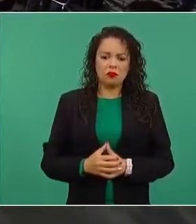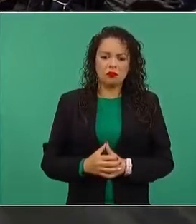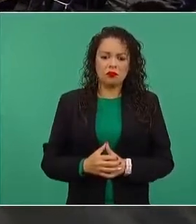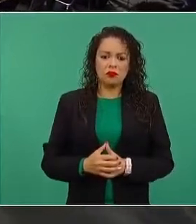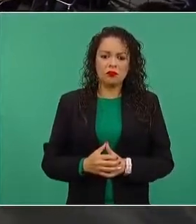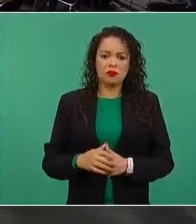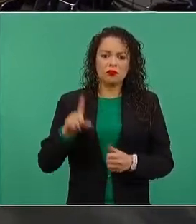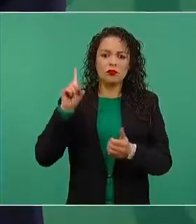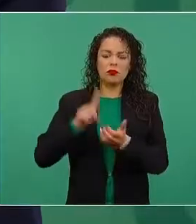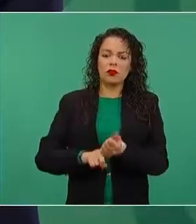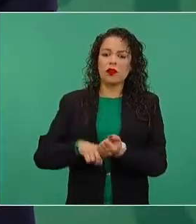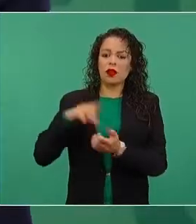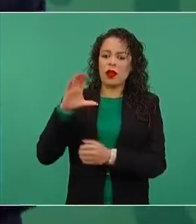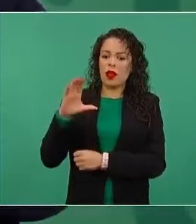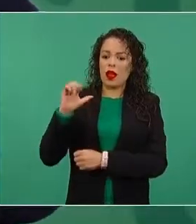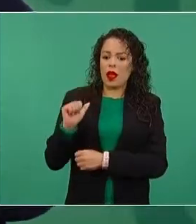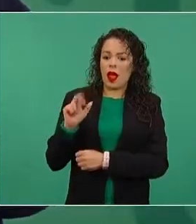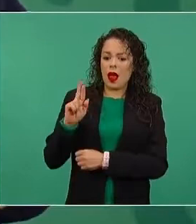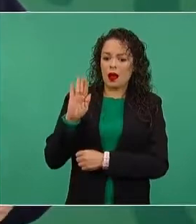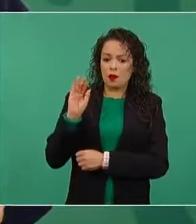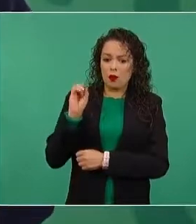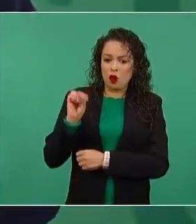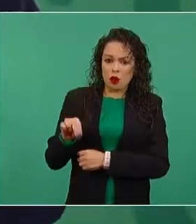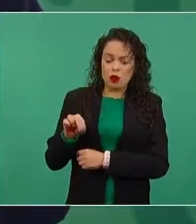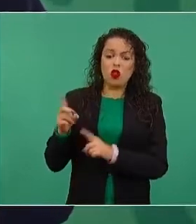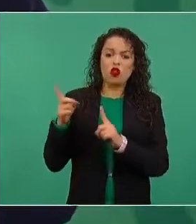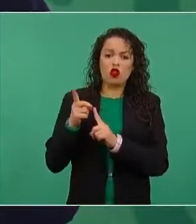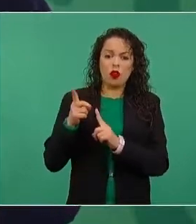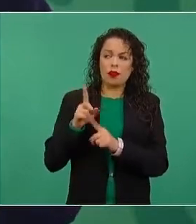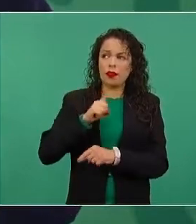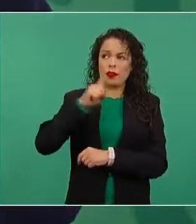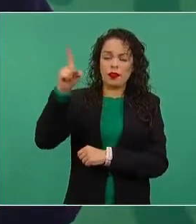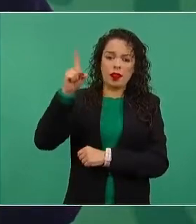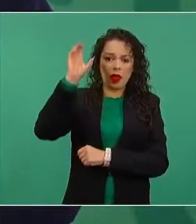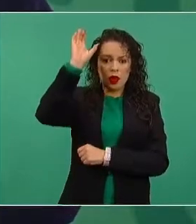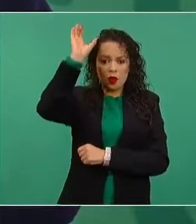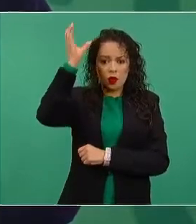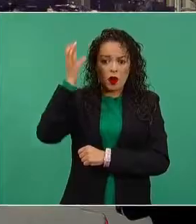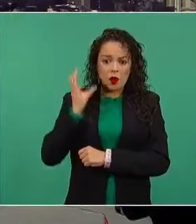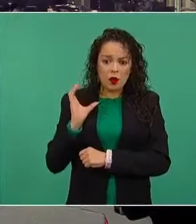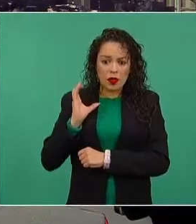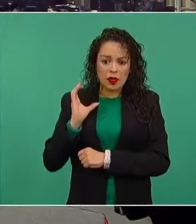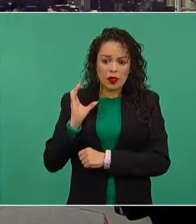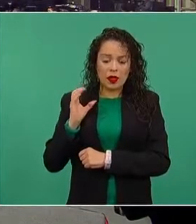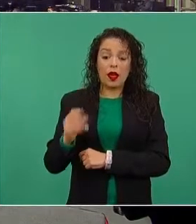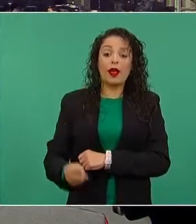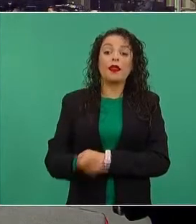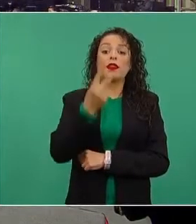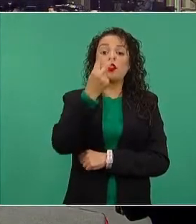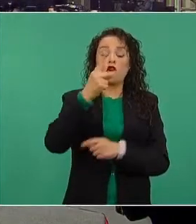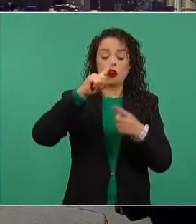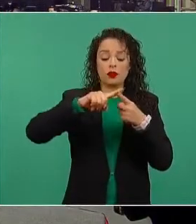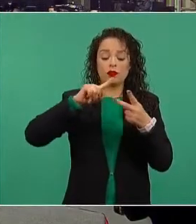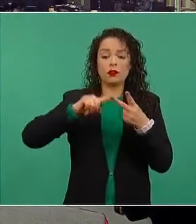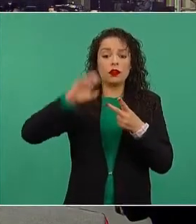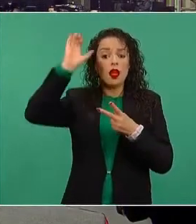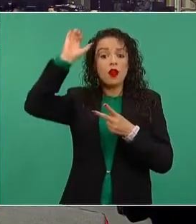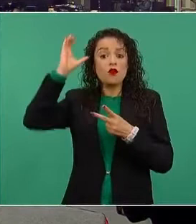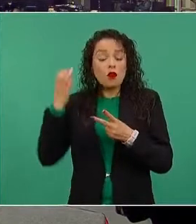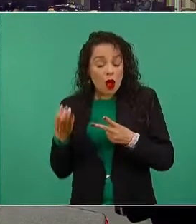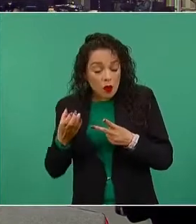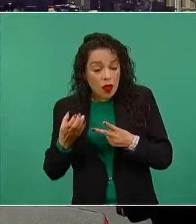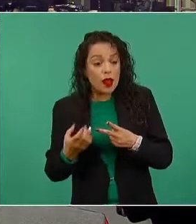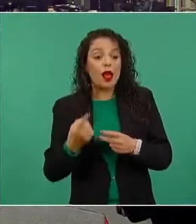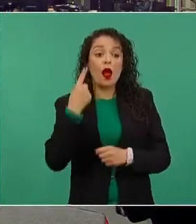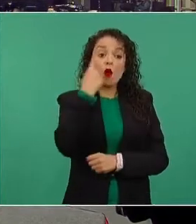carbonífera de Coahuila. 2 en Coahuila y 1 en Guerrero. Sí, pero